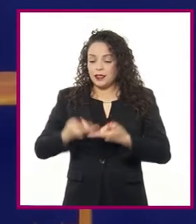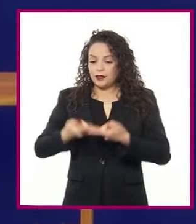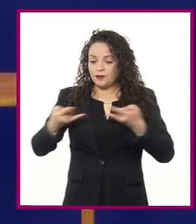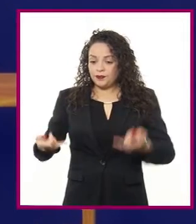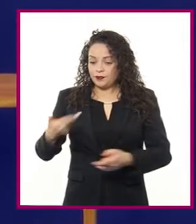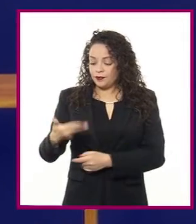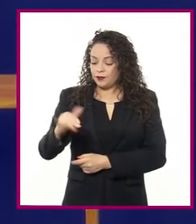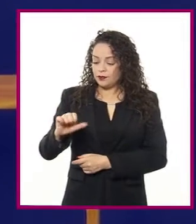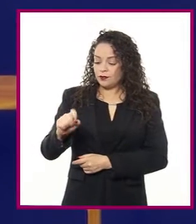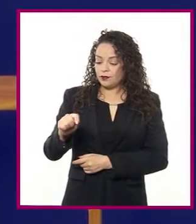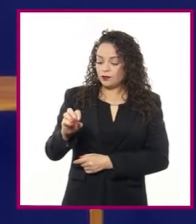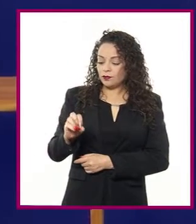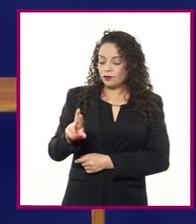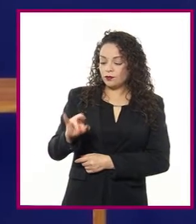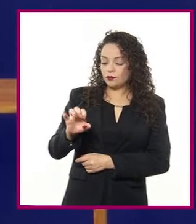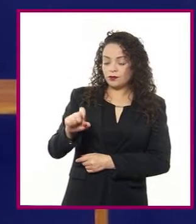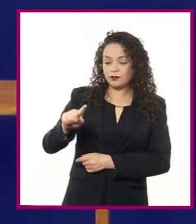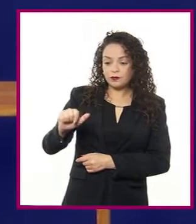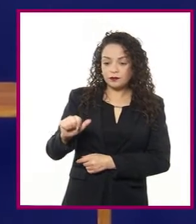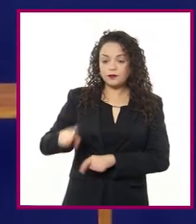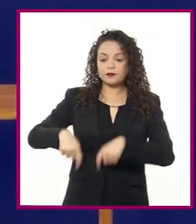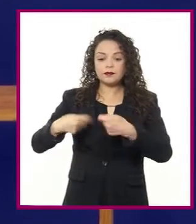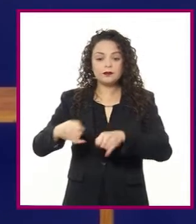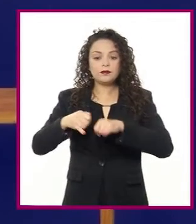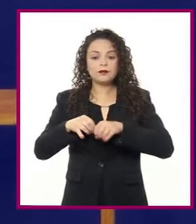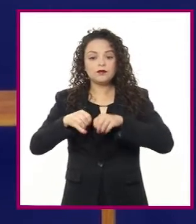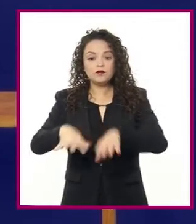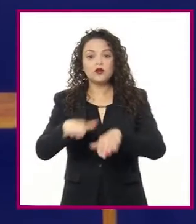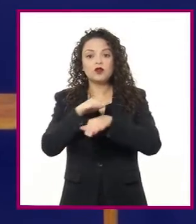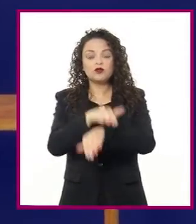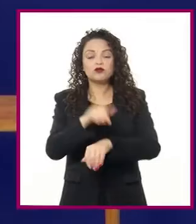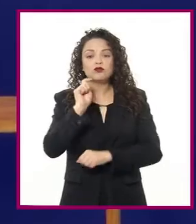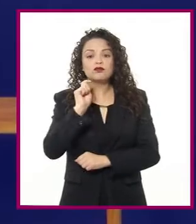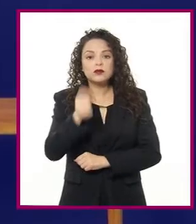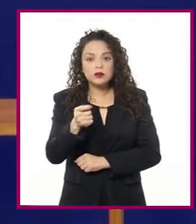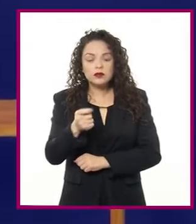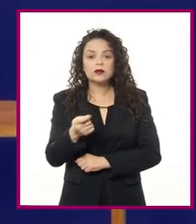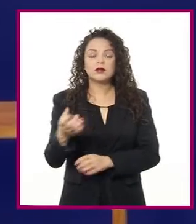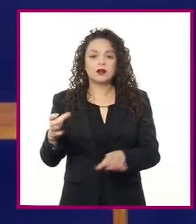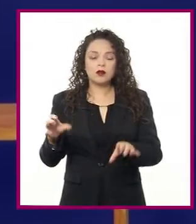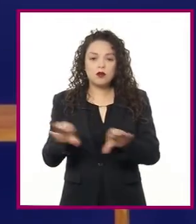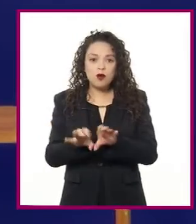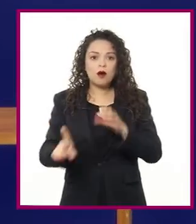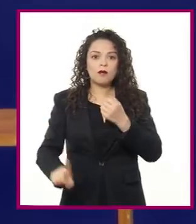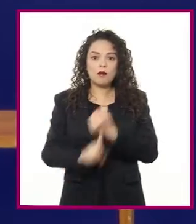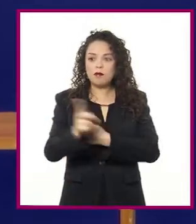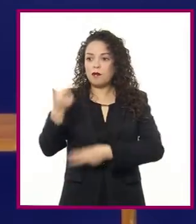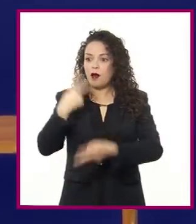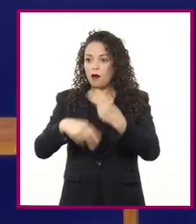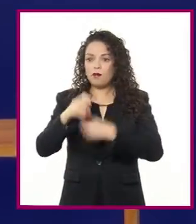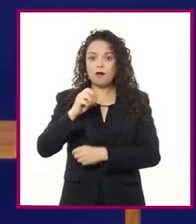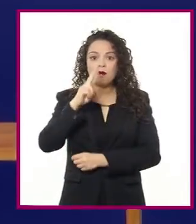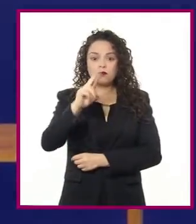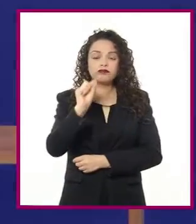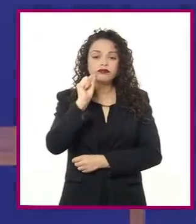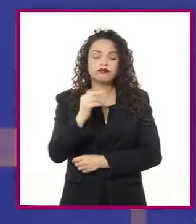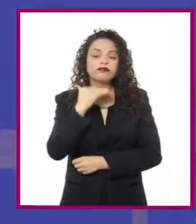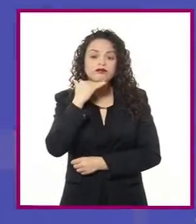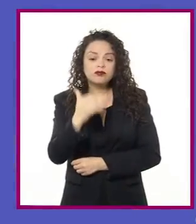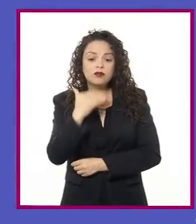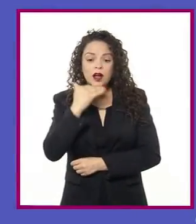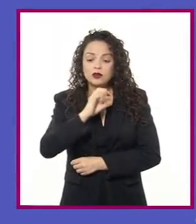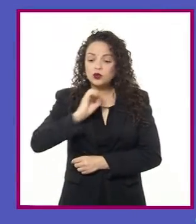la cual se brinde la información acerca de las causas, efectos y consecuencias sanitarias que genera el problema de